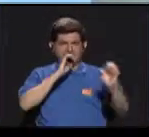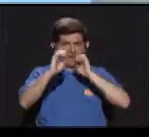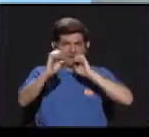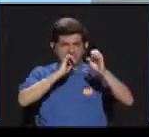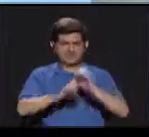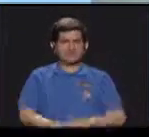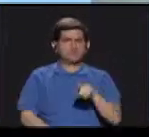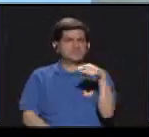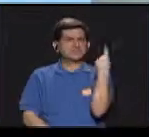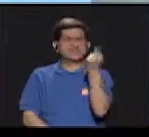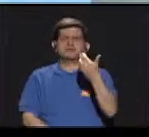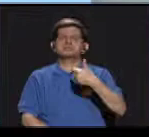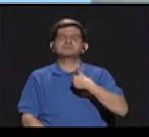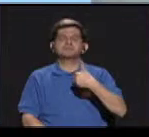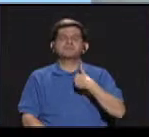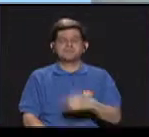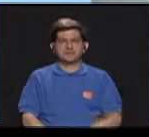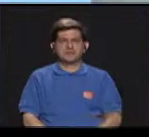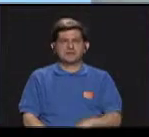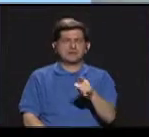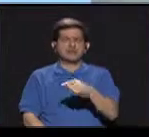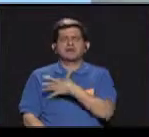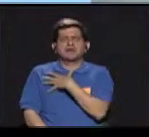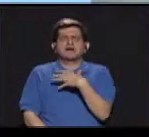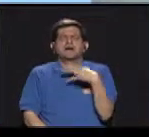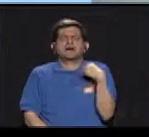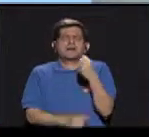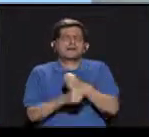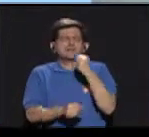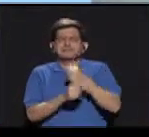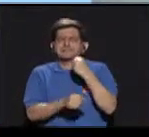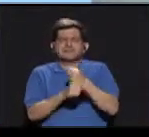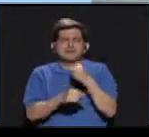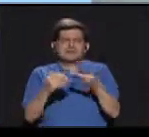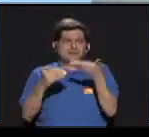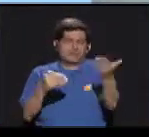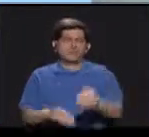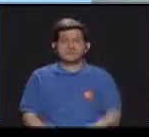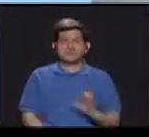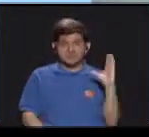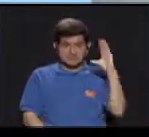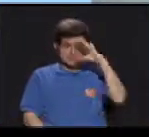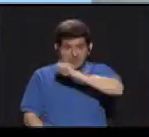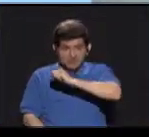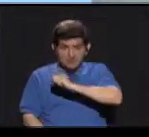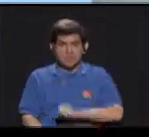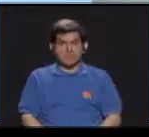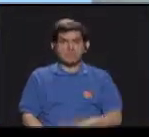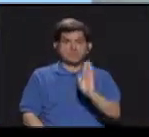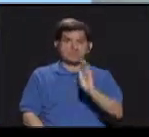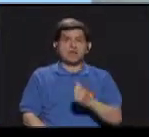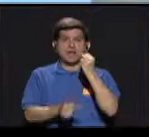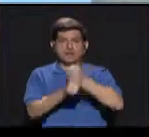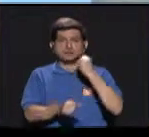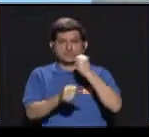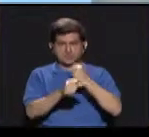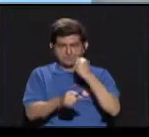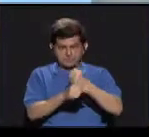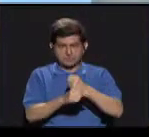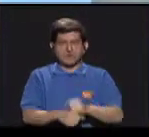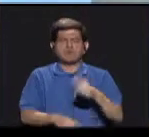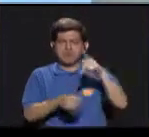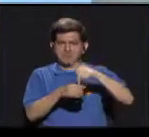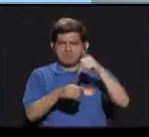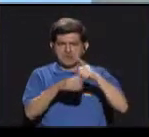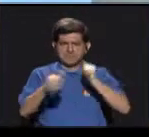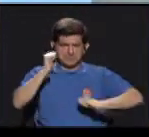entrevista, él siempre tenía este gusto por su trabajo y por lo que hacía, que se le notaba inclusive en las actuaciones de las